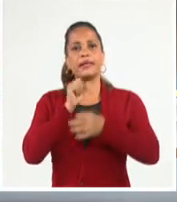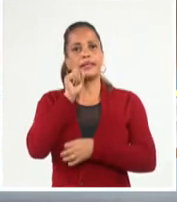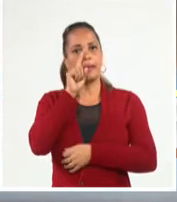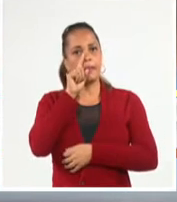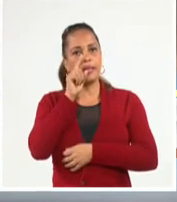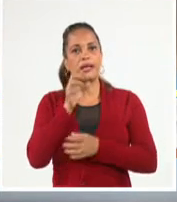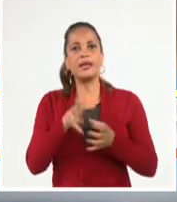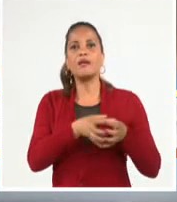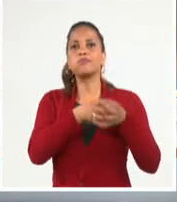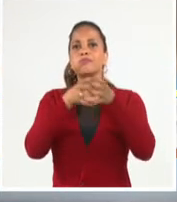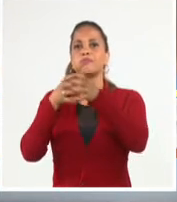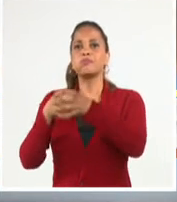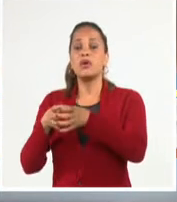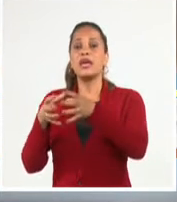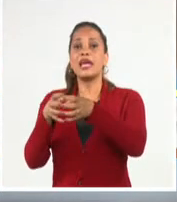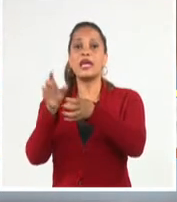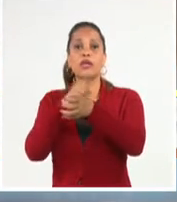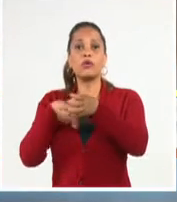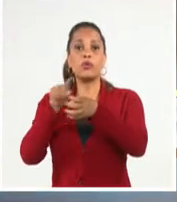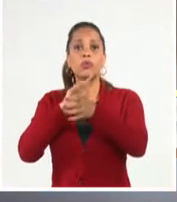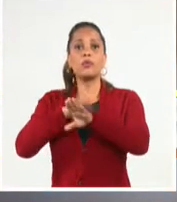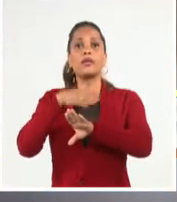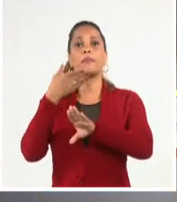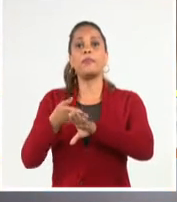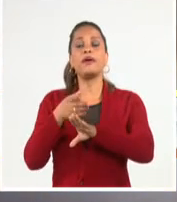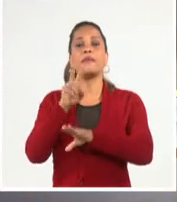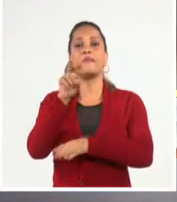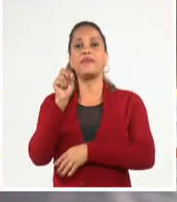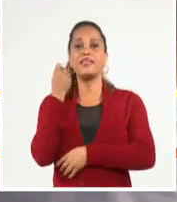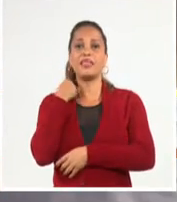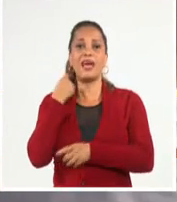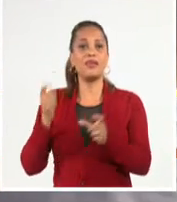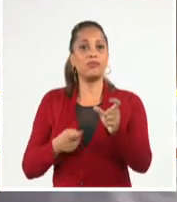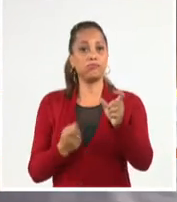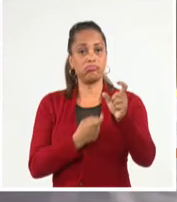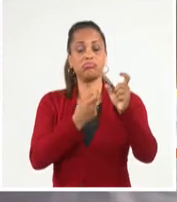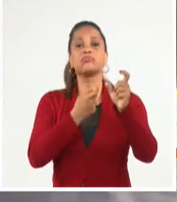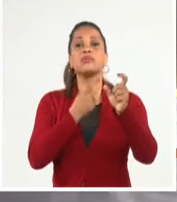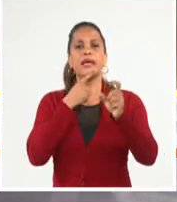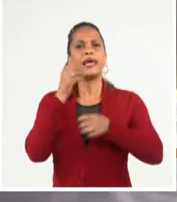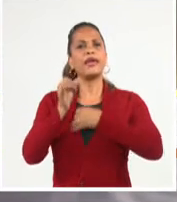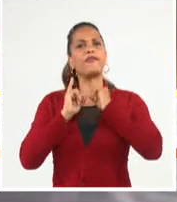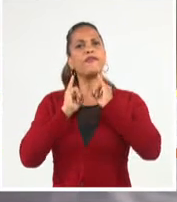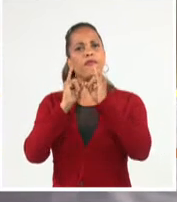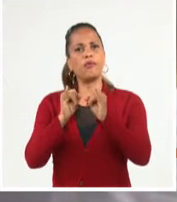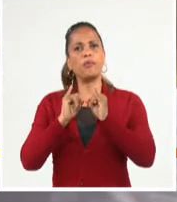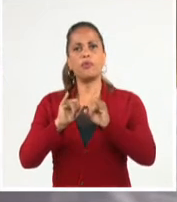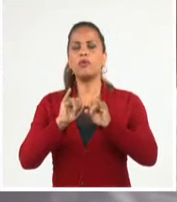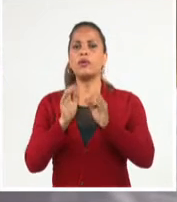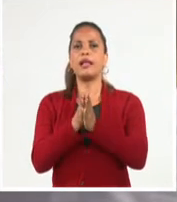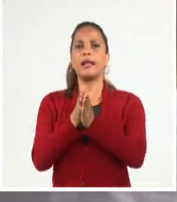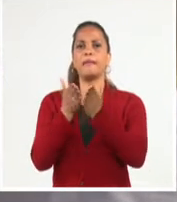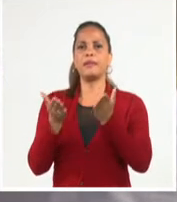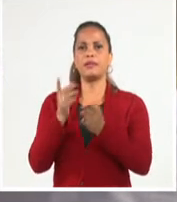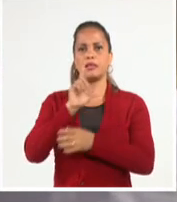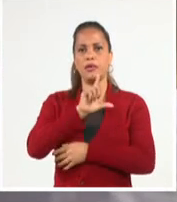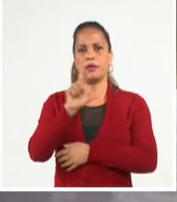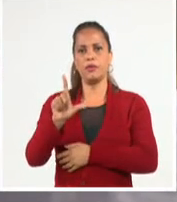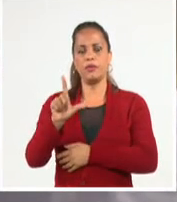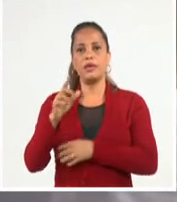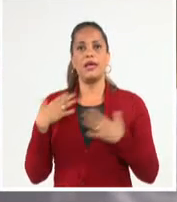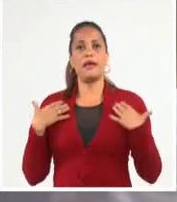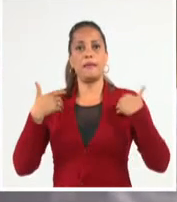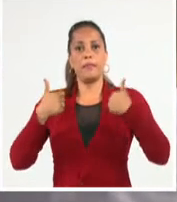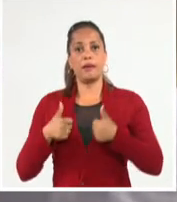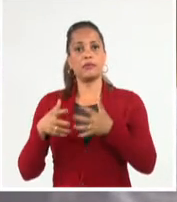las tropas aliadas de Afganistán tras 20 años de guerra. Así lo informó el Pentágono este lunes. El embajador estadounidense y